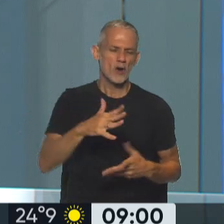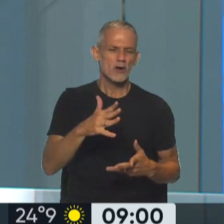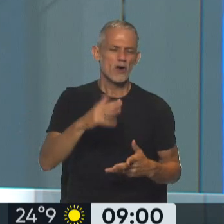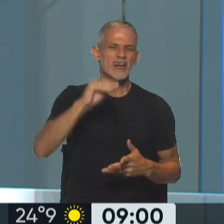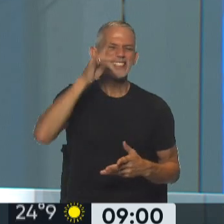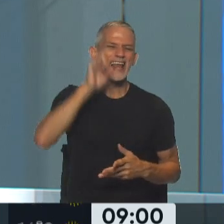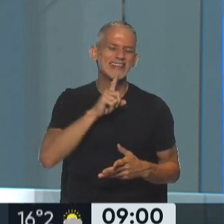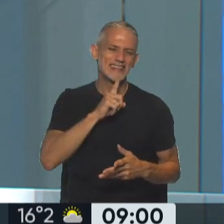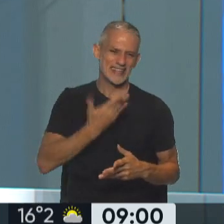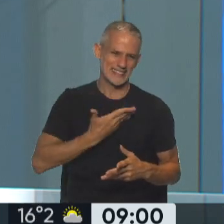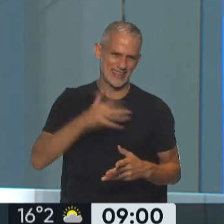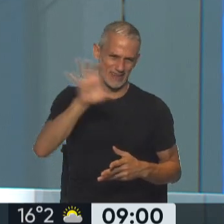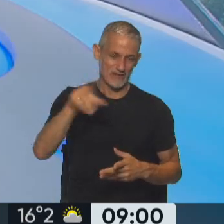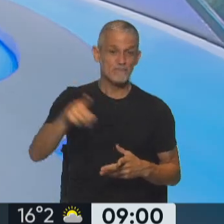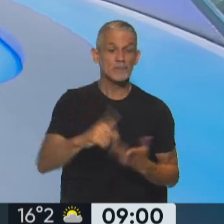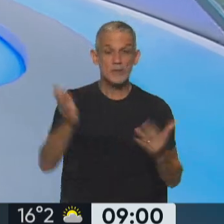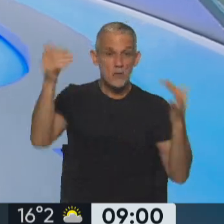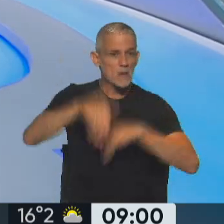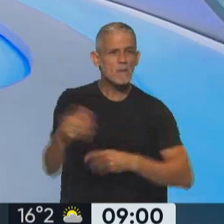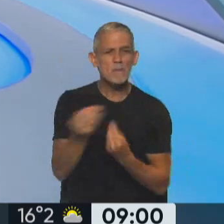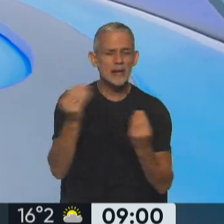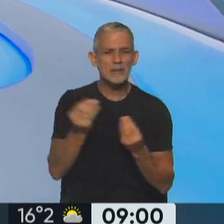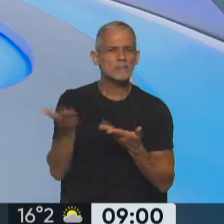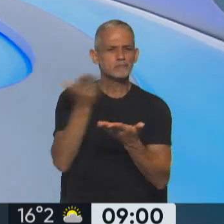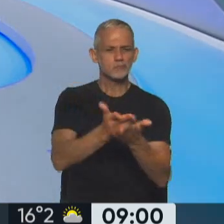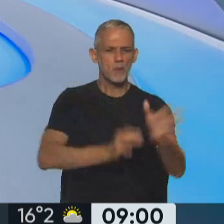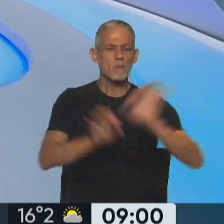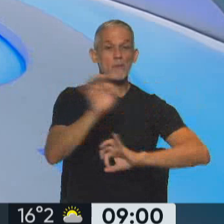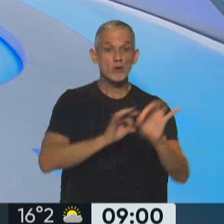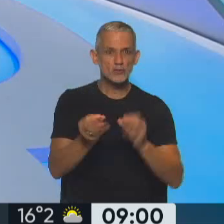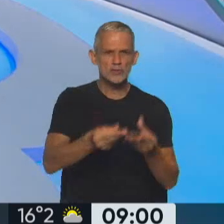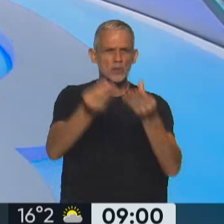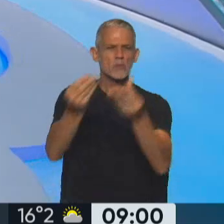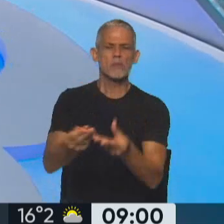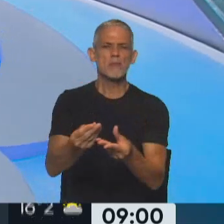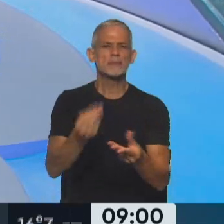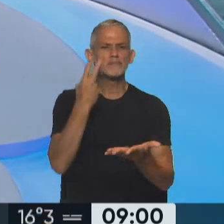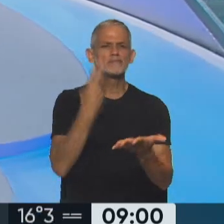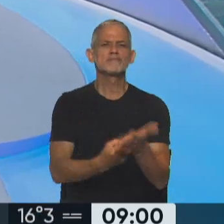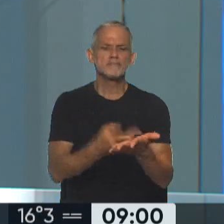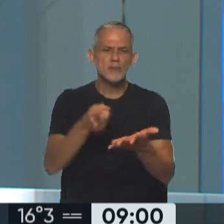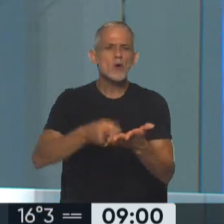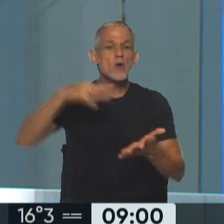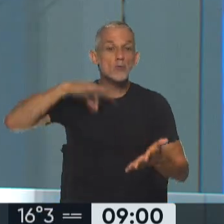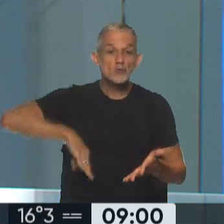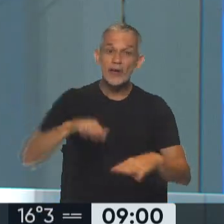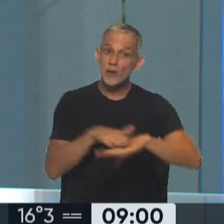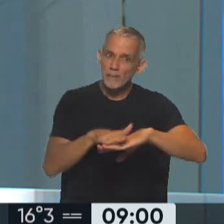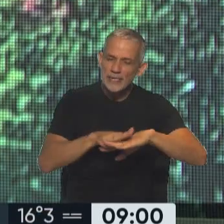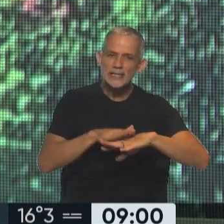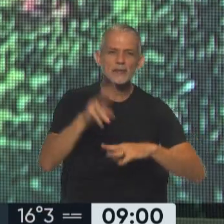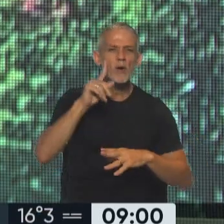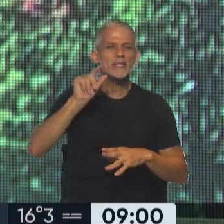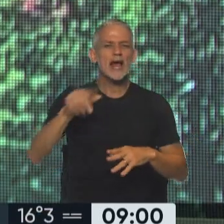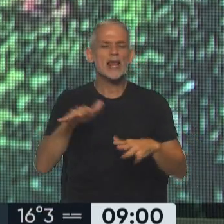han venido hoy, además de por la marcha, a presentar un proyecto para que reconozca un salario mínimo vital y móvil